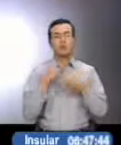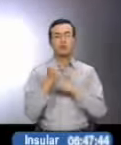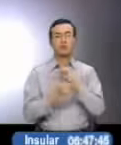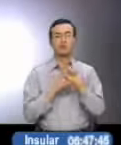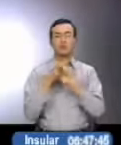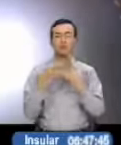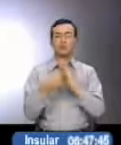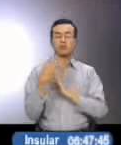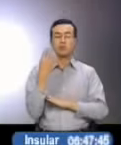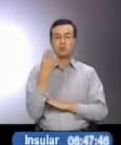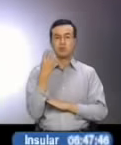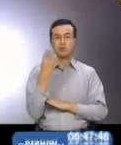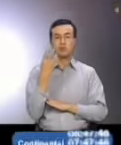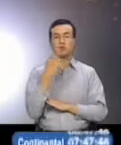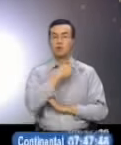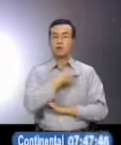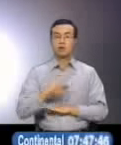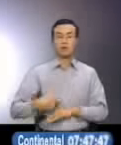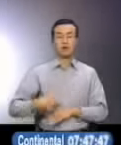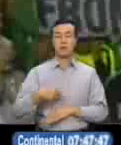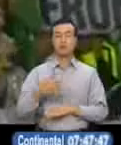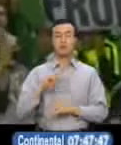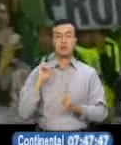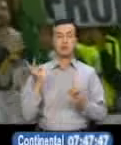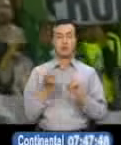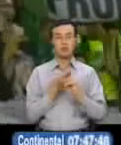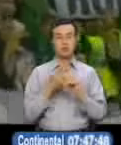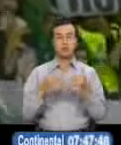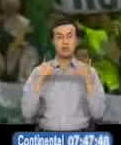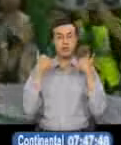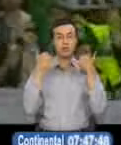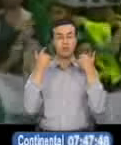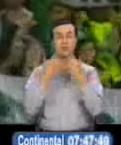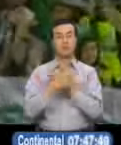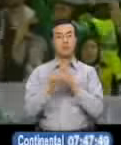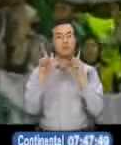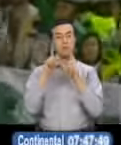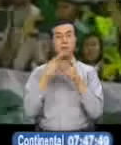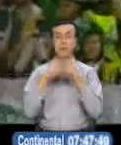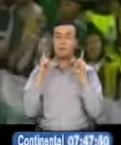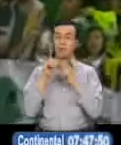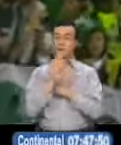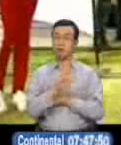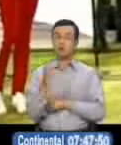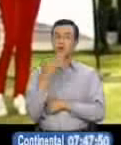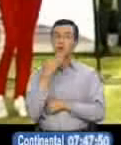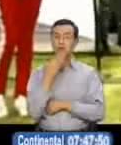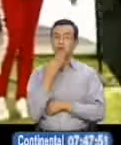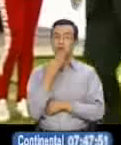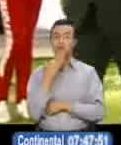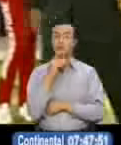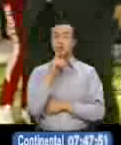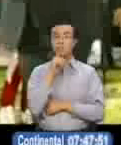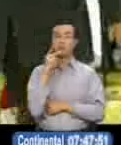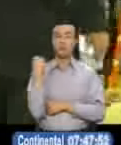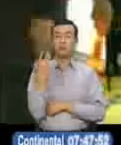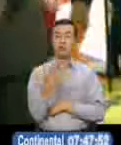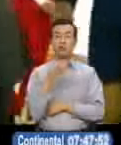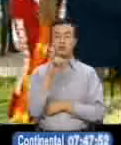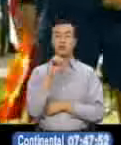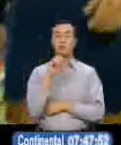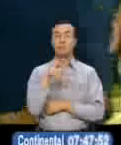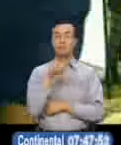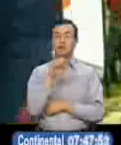ante River Plate y con la ilusión de alzar su segunda Copa Libertadores. Sin embargo, para ello, no podrán contar con el volante Sebastián